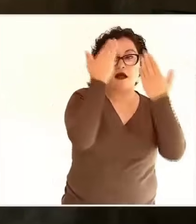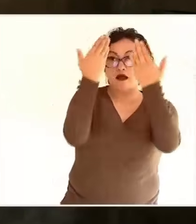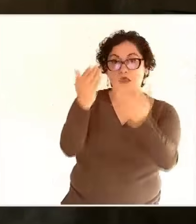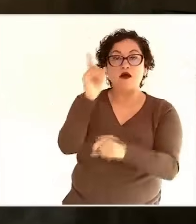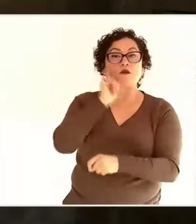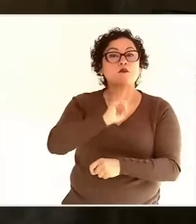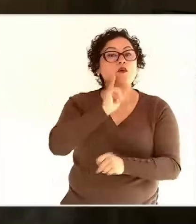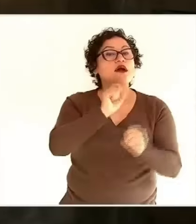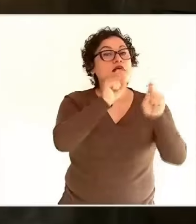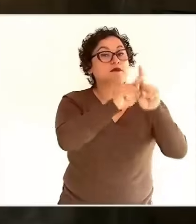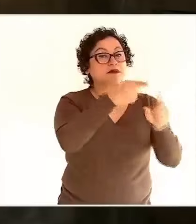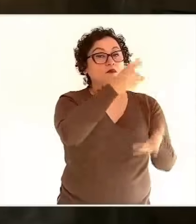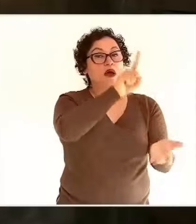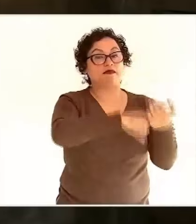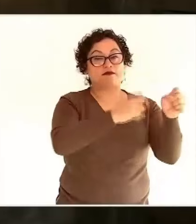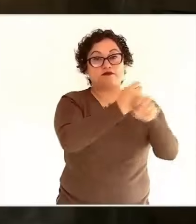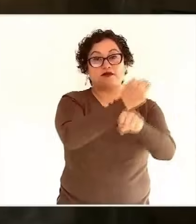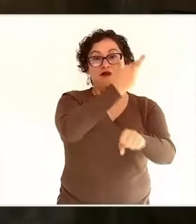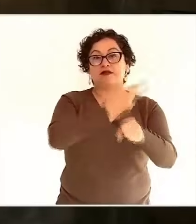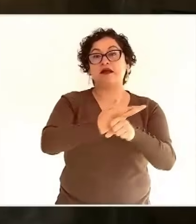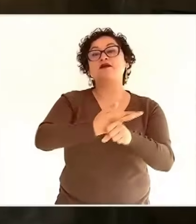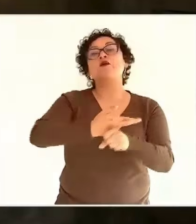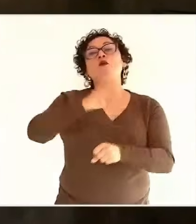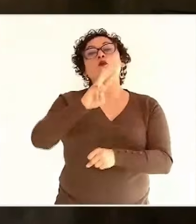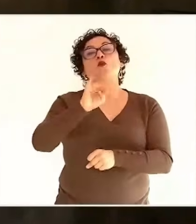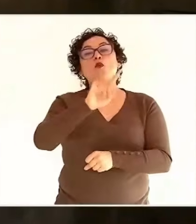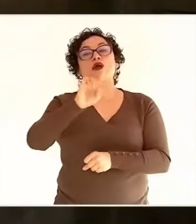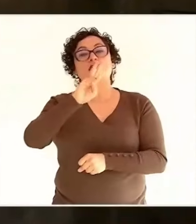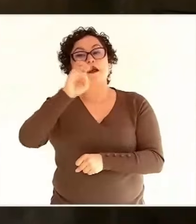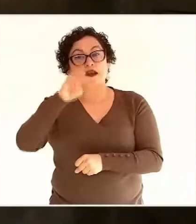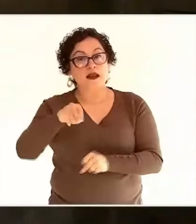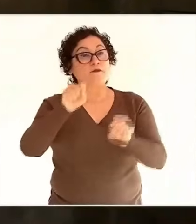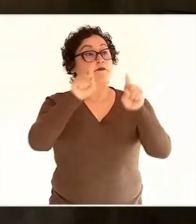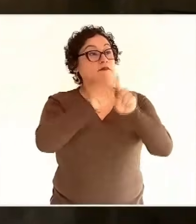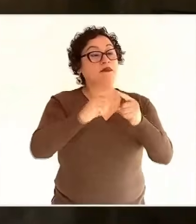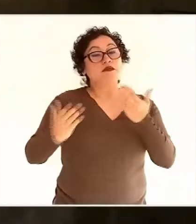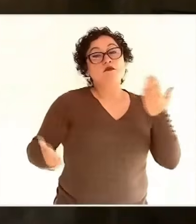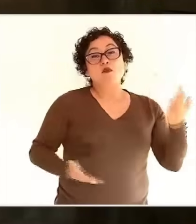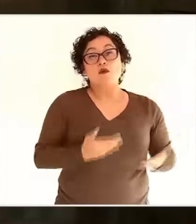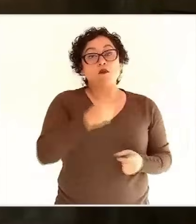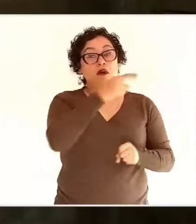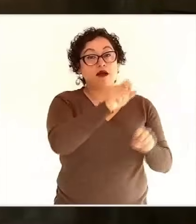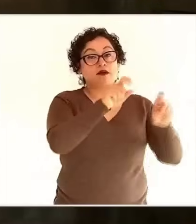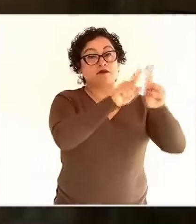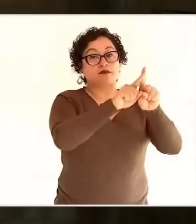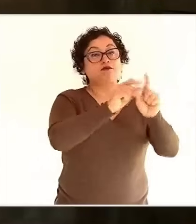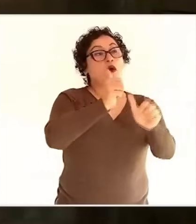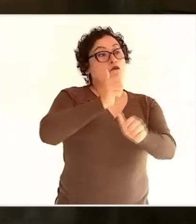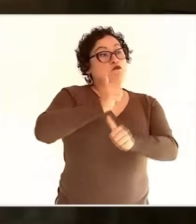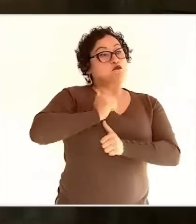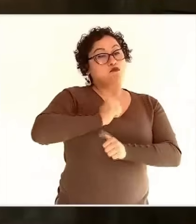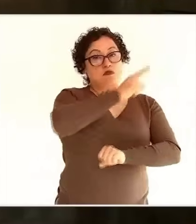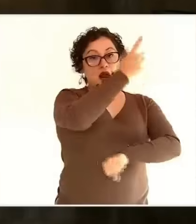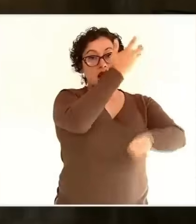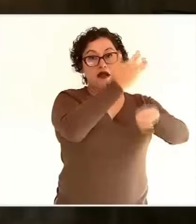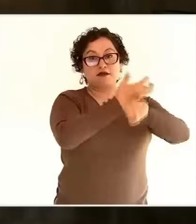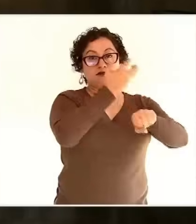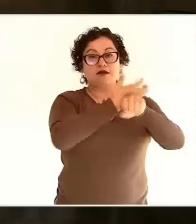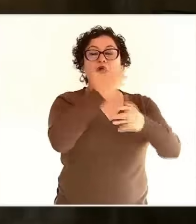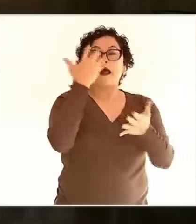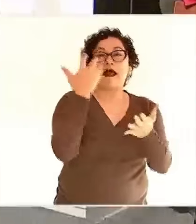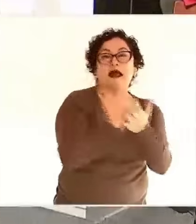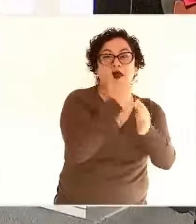de Estado William Henry Seward y un baile en el domicilio del teniente general Ulysses Grant, ganador de la Guerra de